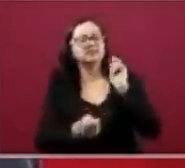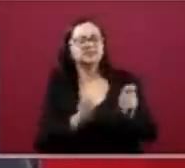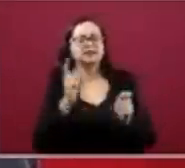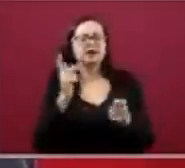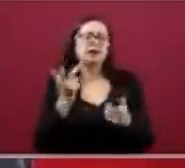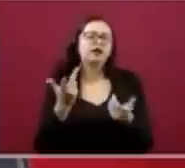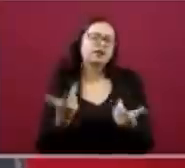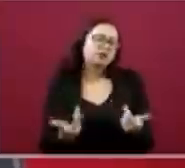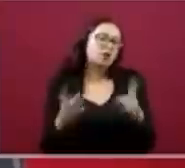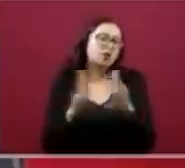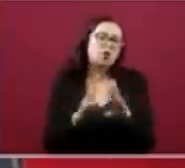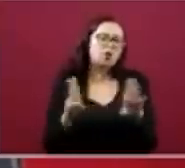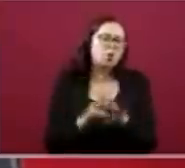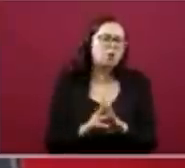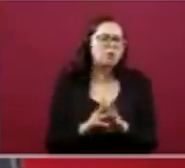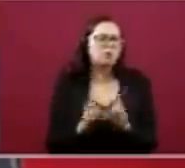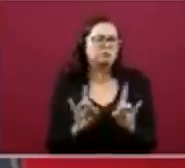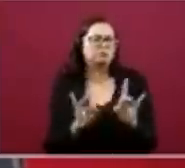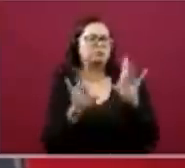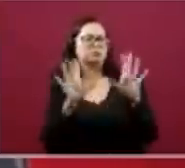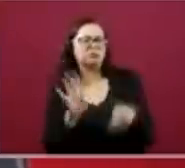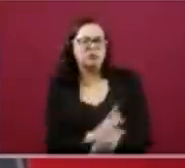presentan estas tomas,